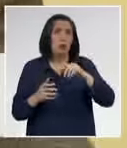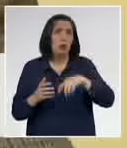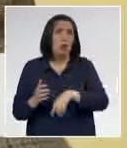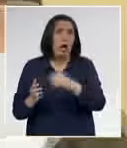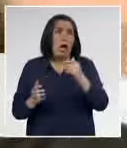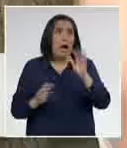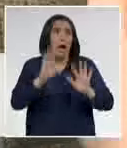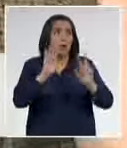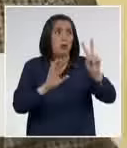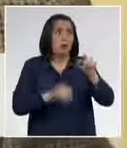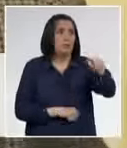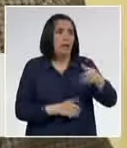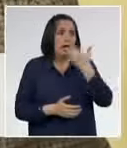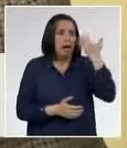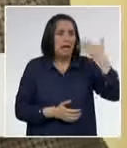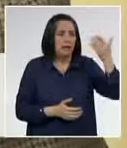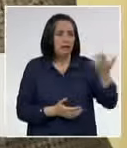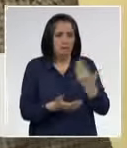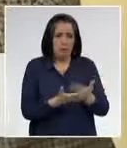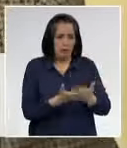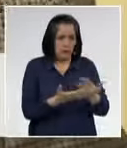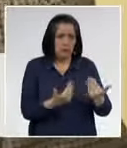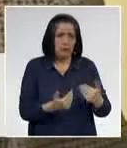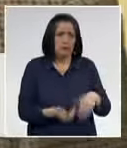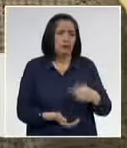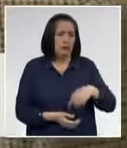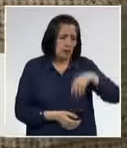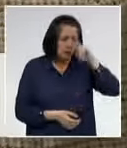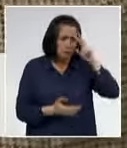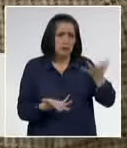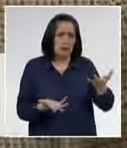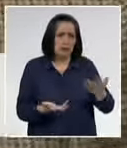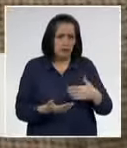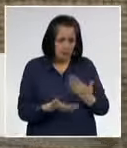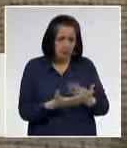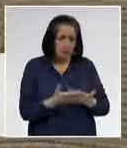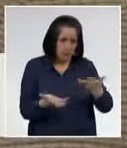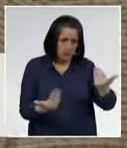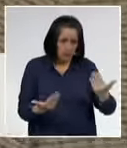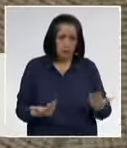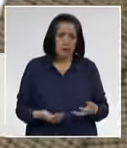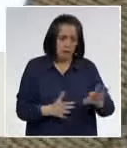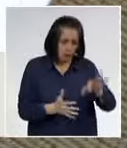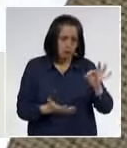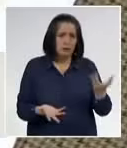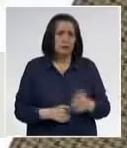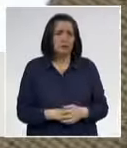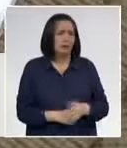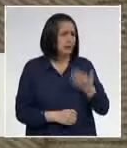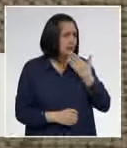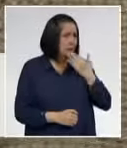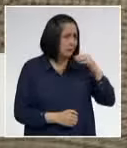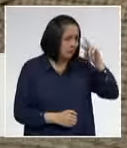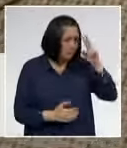12 deben ser de Alan García. Demuéstrenlo, pues, imbéciles, demuéstrenlo. Pero, encuentren algo. Imbéciles, decirles quiénes acabamos